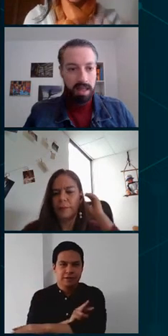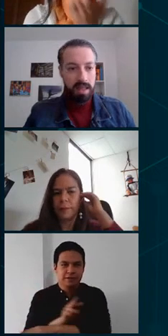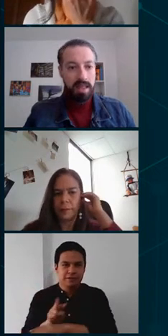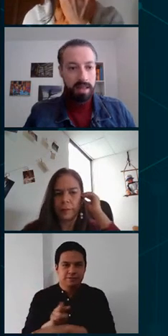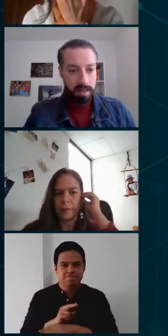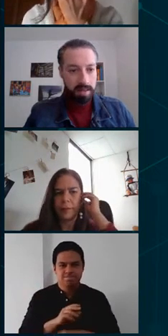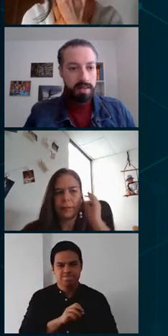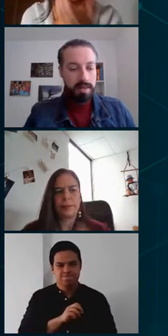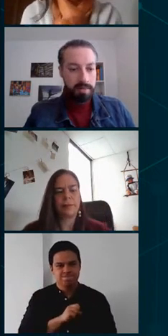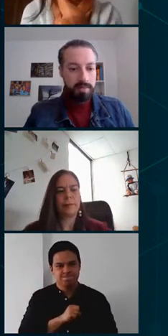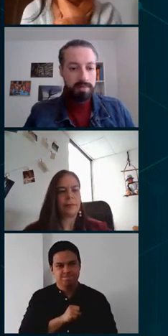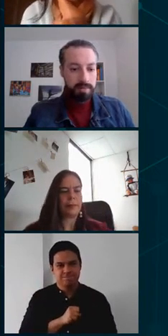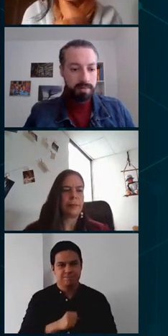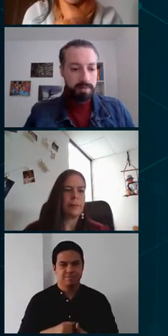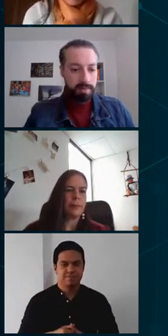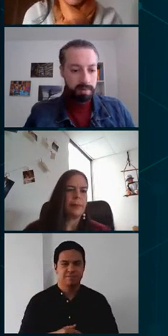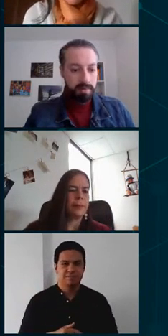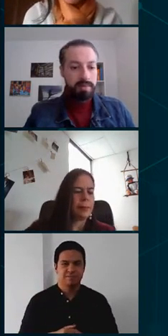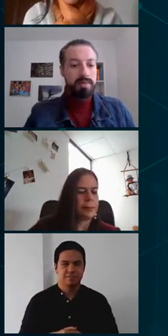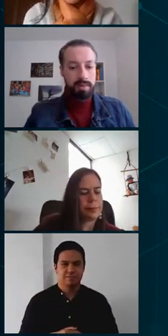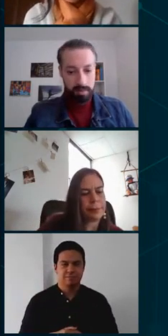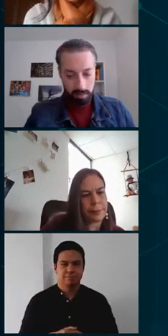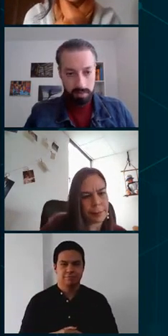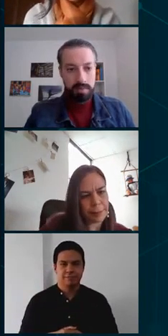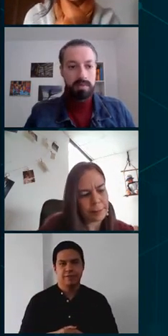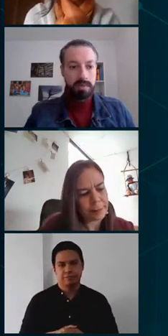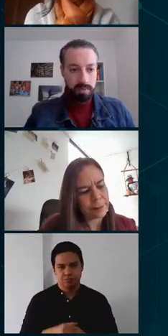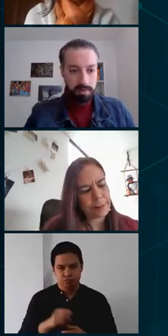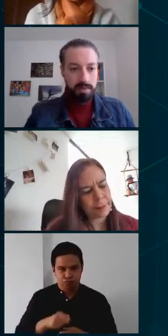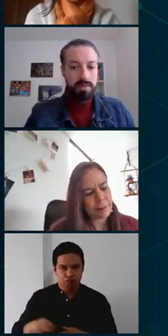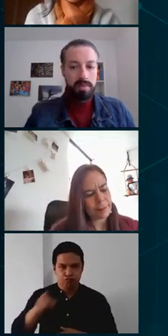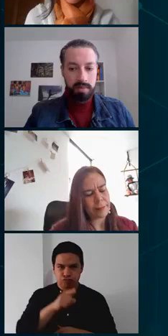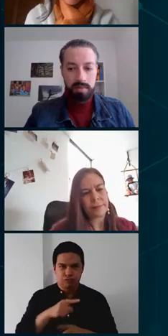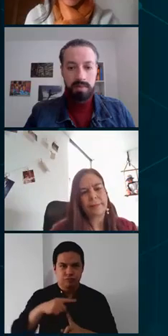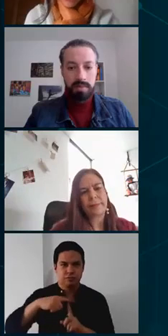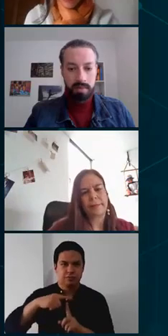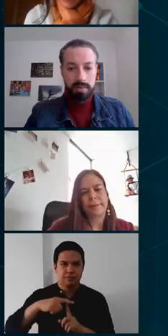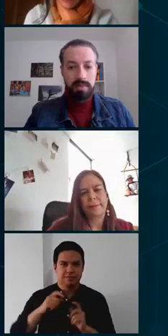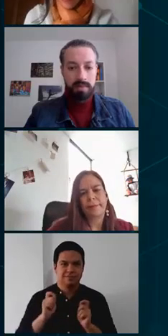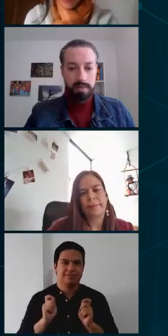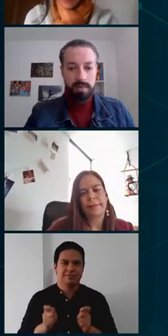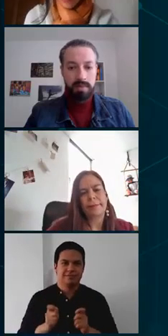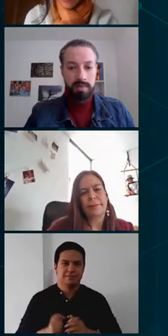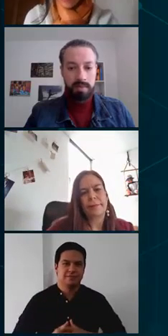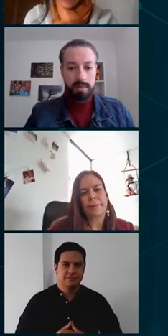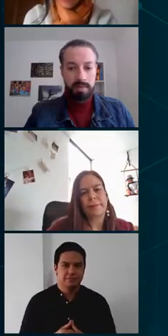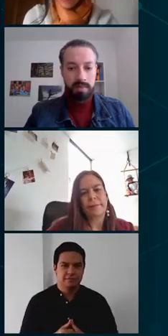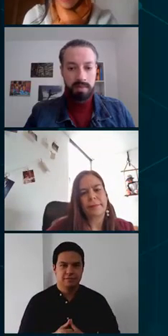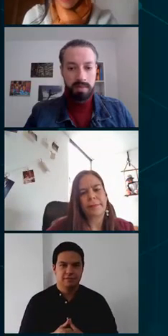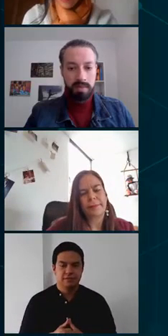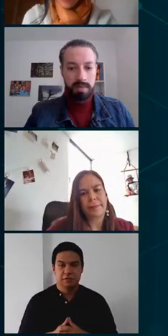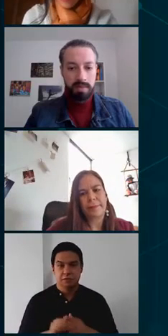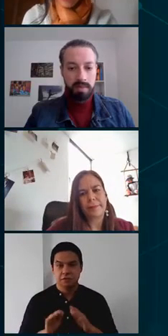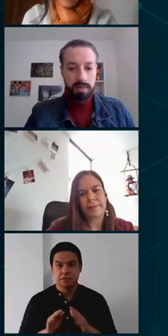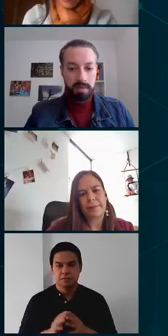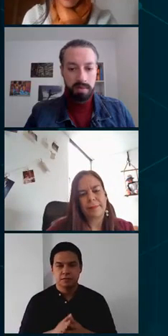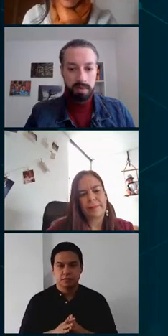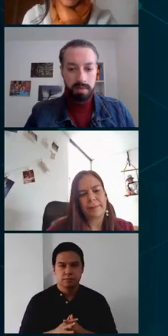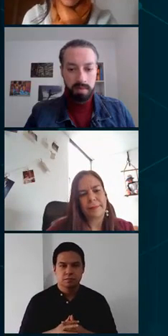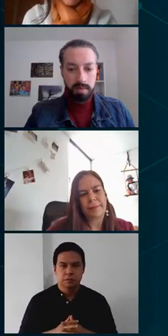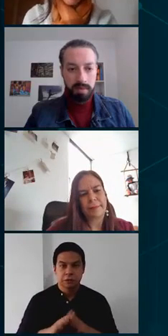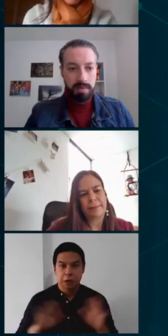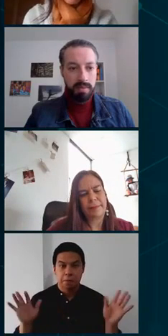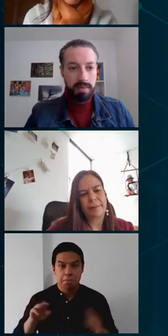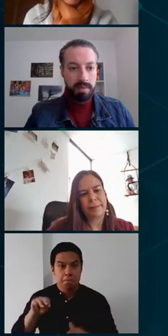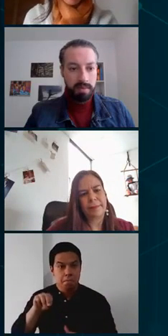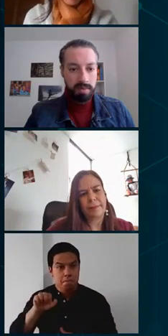Bueno, digamos que eso sería el ejercicio, listo, para que lo tengan ahí presente. Ahí podemos cerrar con que María se